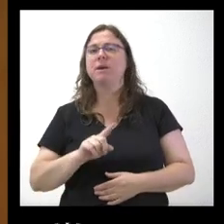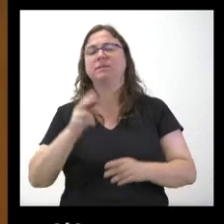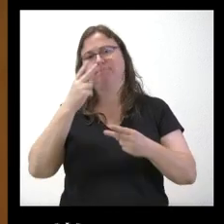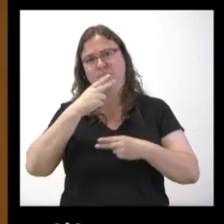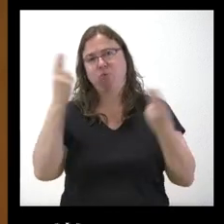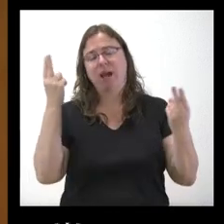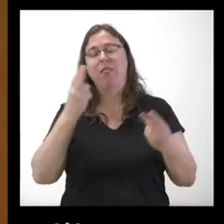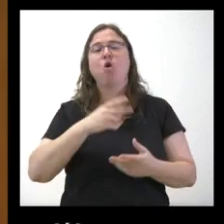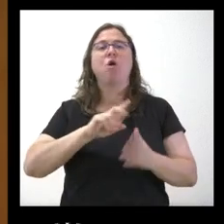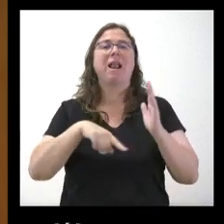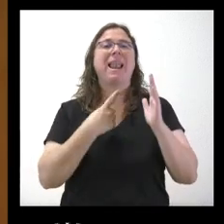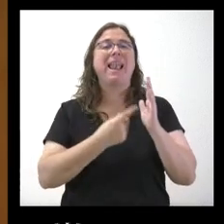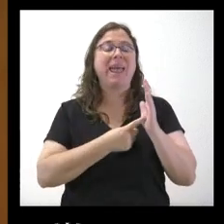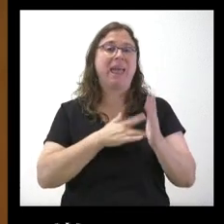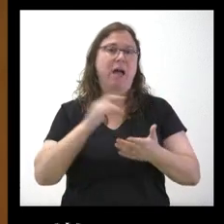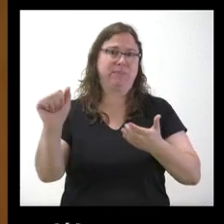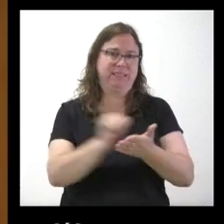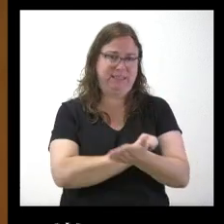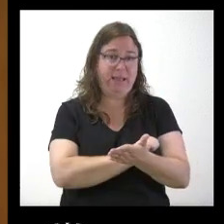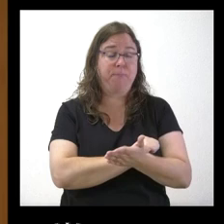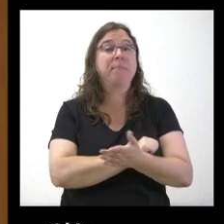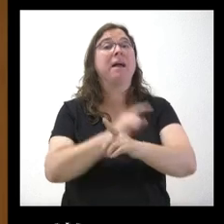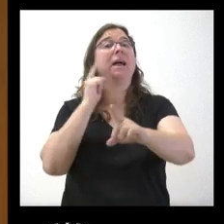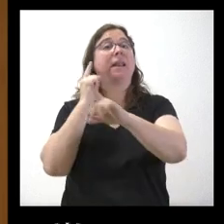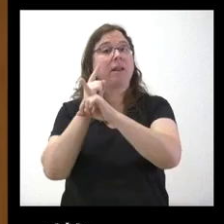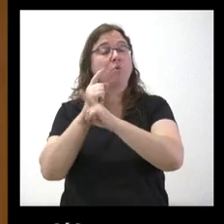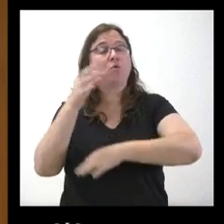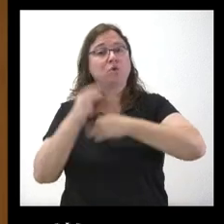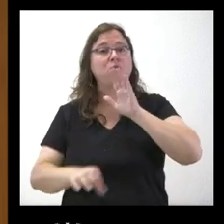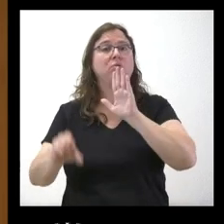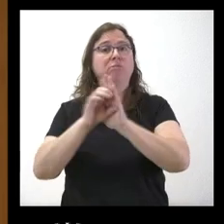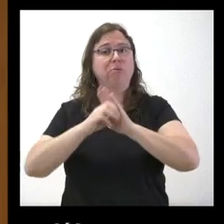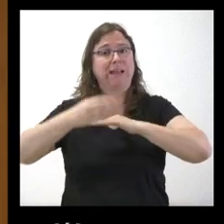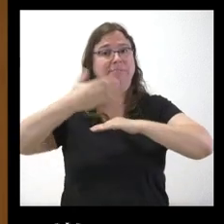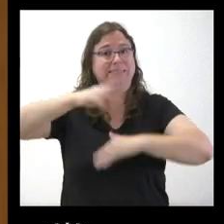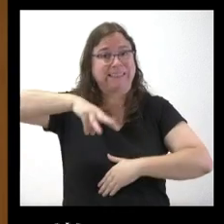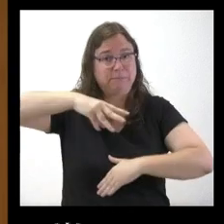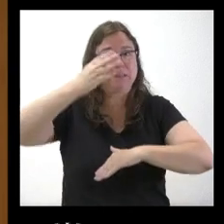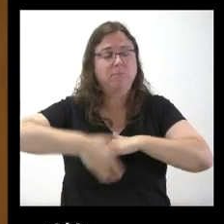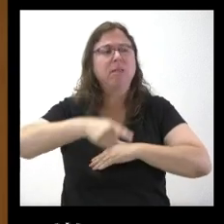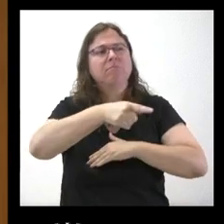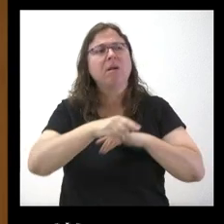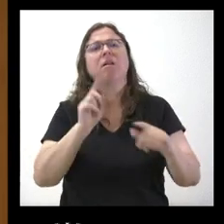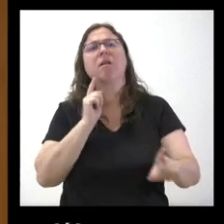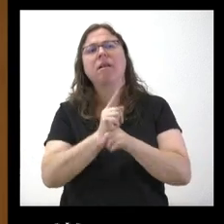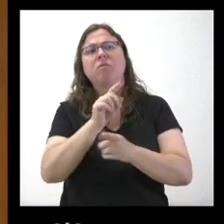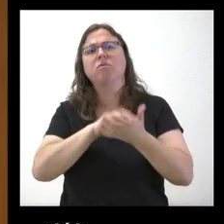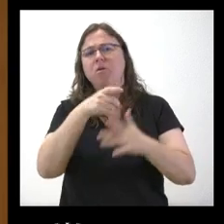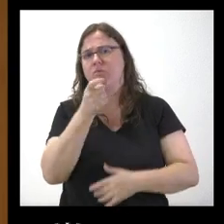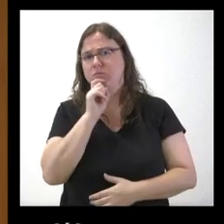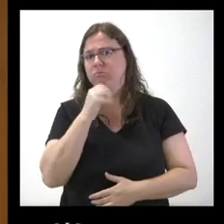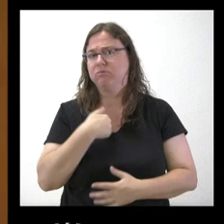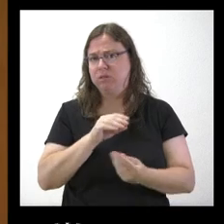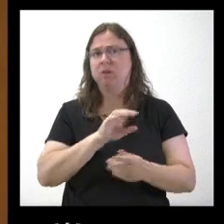amnistía el plazo son TR meses para presentar el recurso ante el constitucional no sé cómo va en Castilla y León Ese recurso si ya lo han